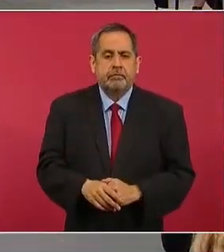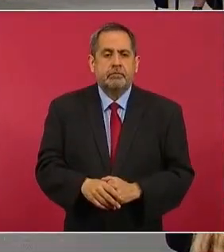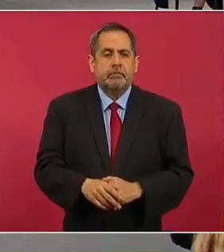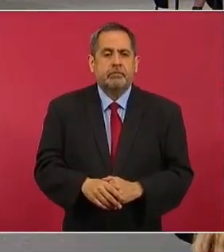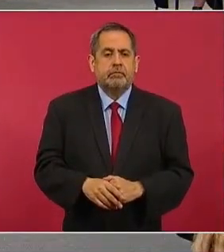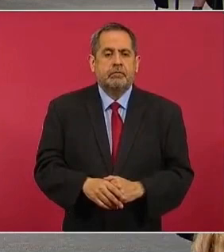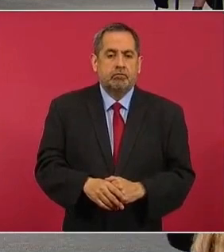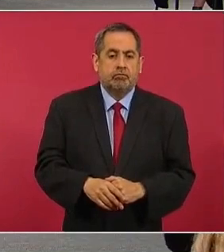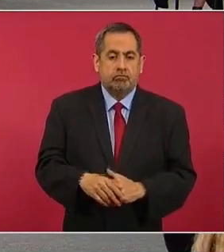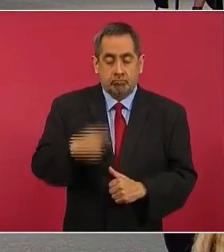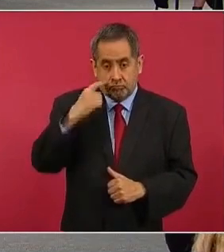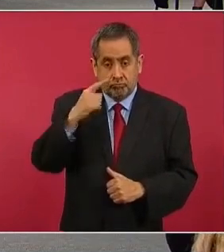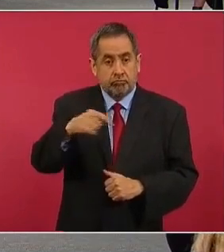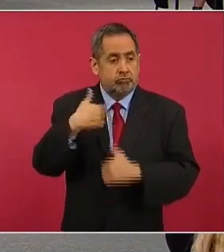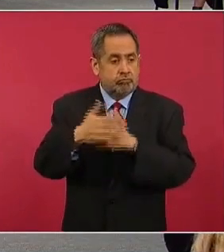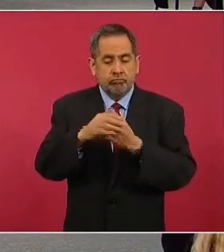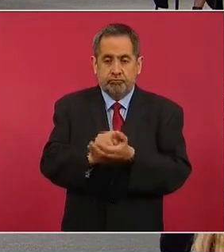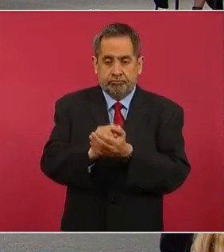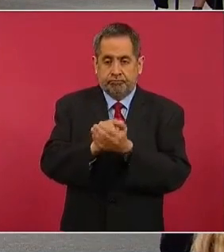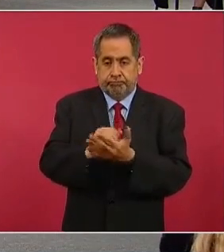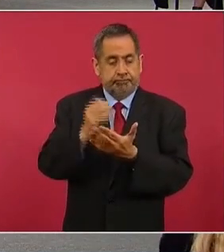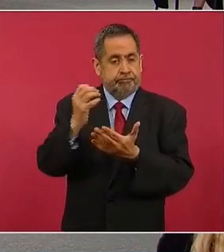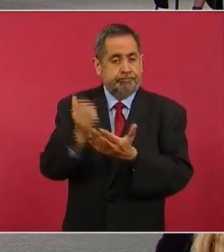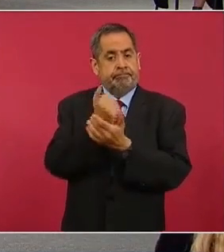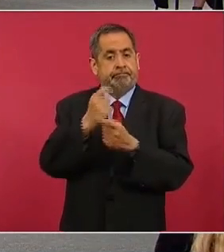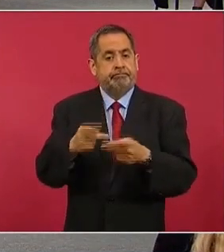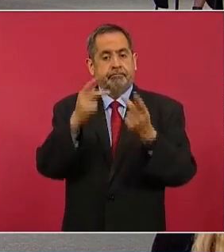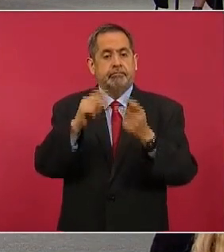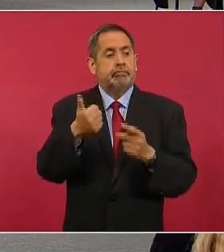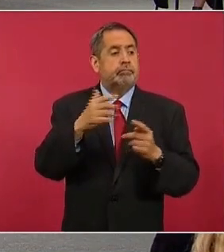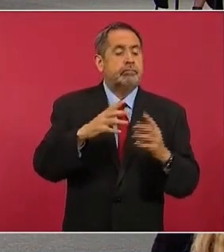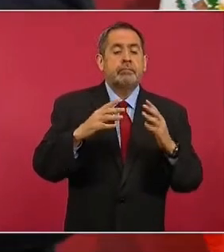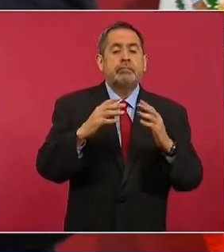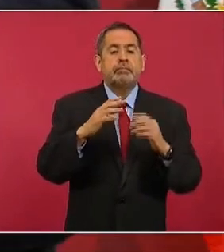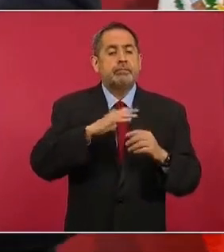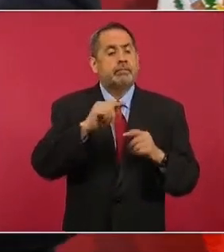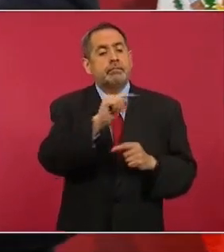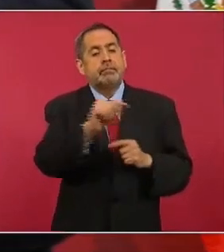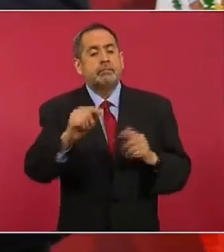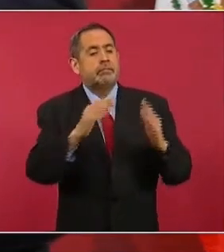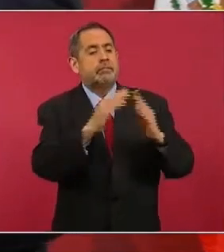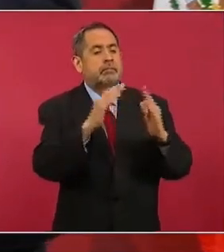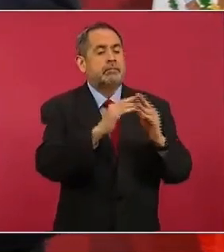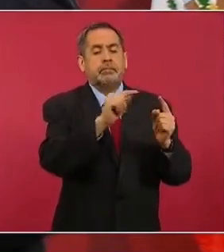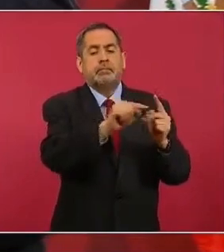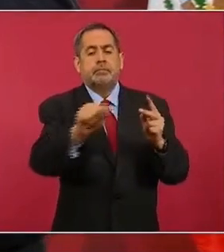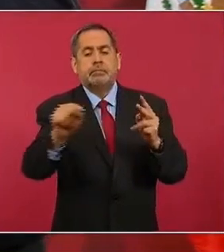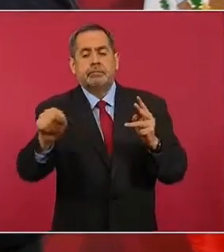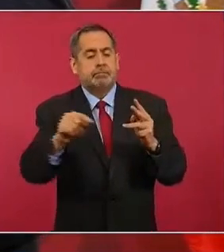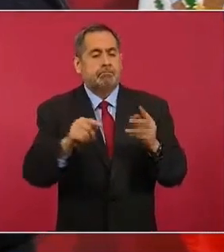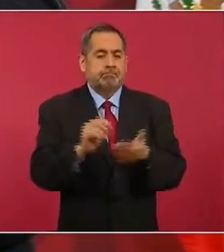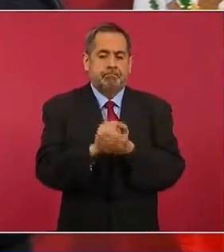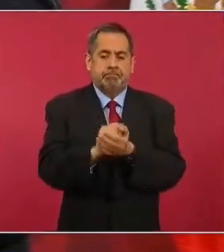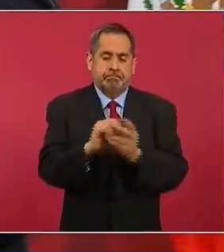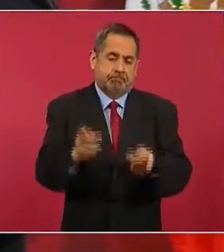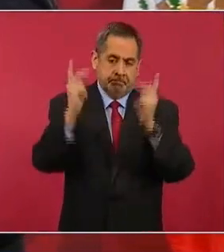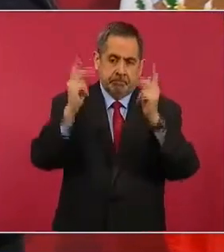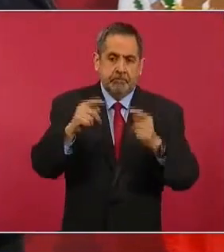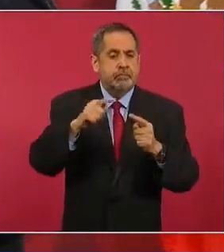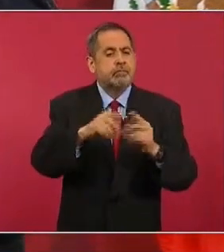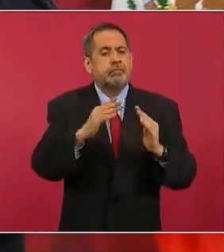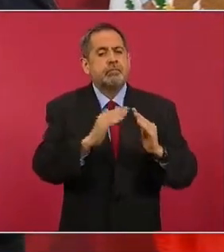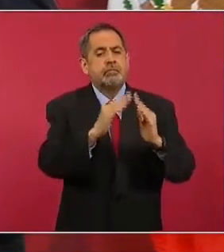Y vamos también a rifar, aprovecho, otras casas. Vamos a rifar una casa que sirvió